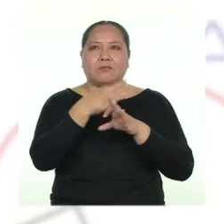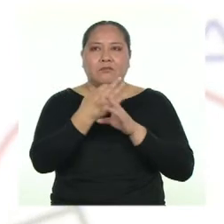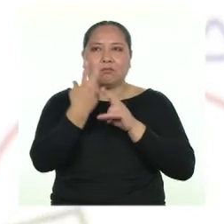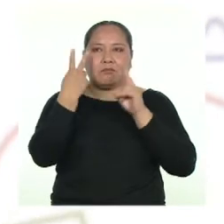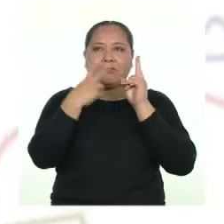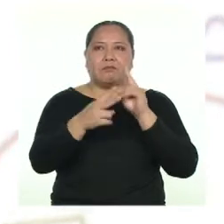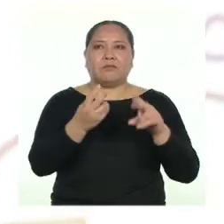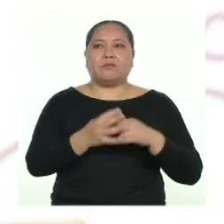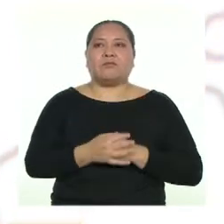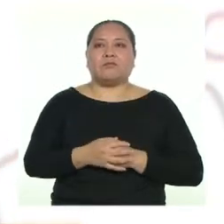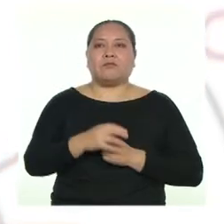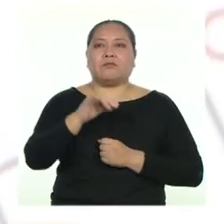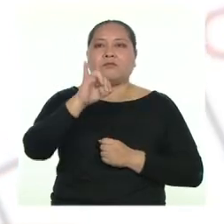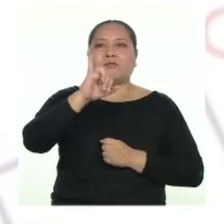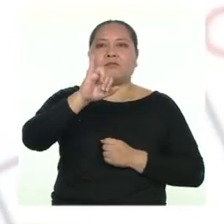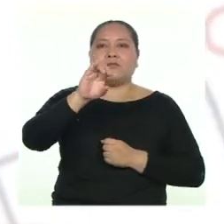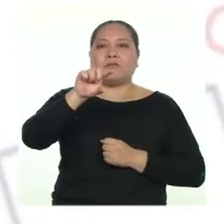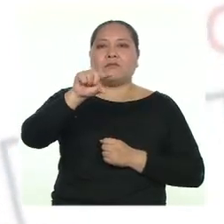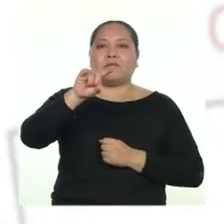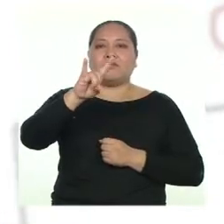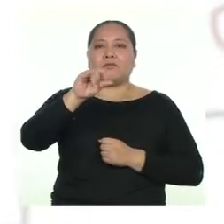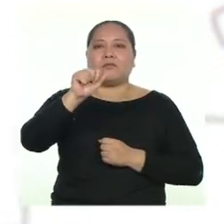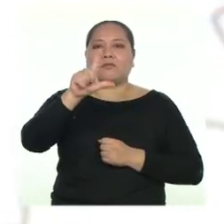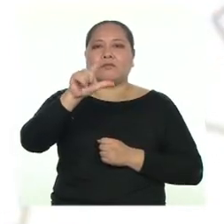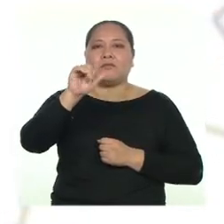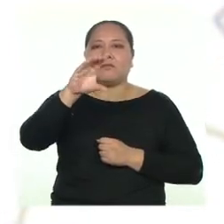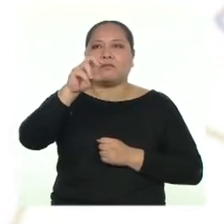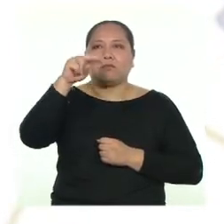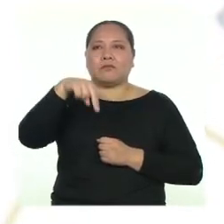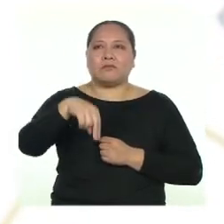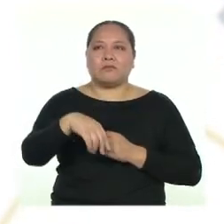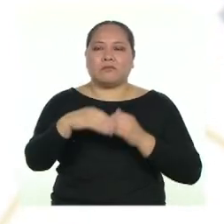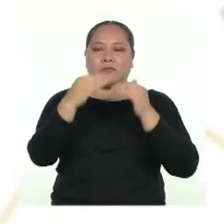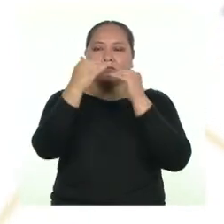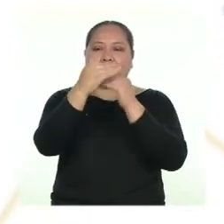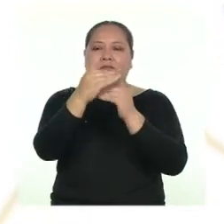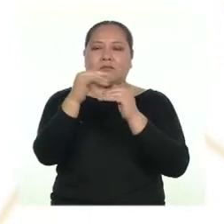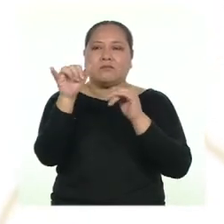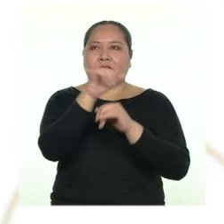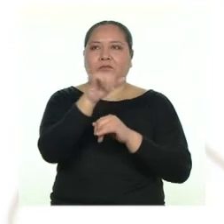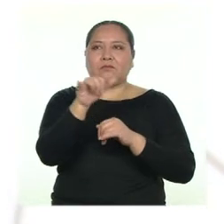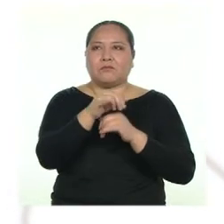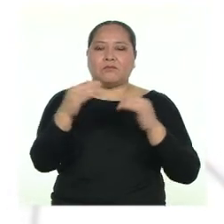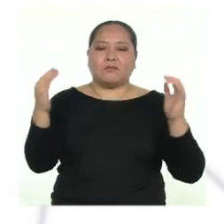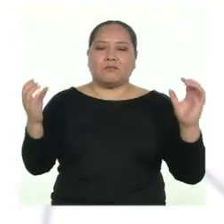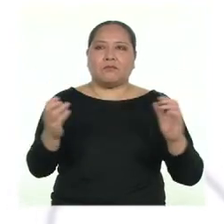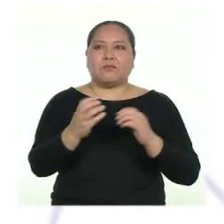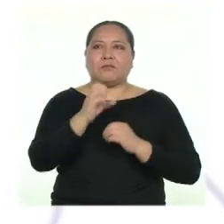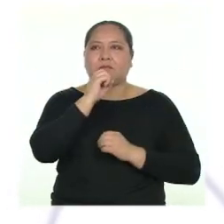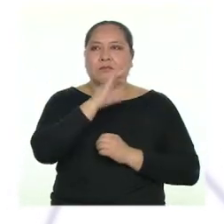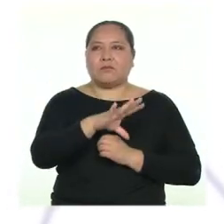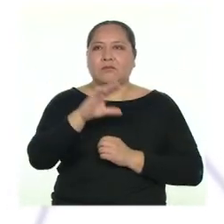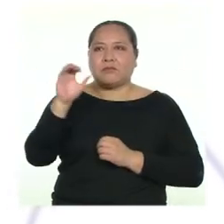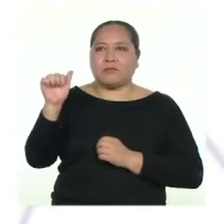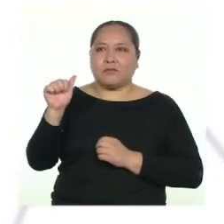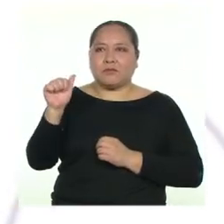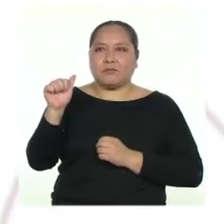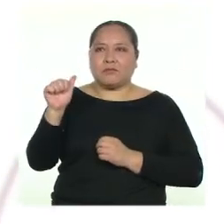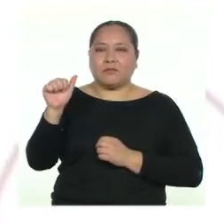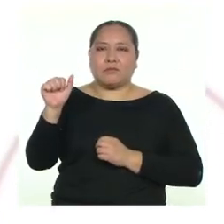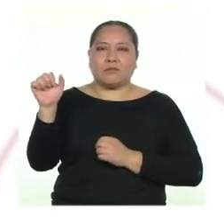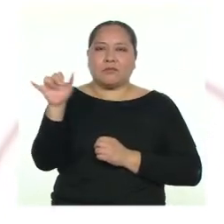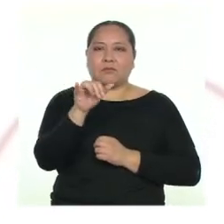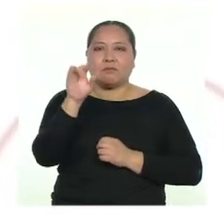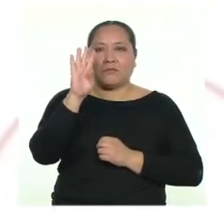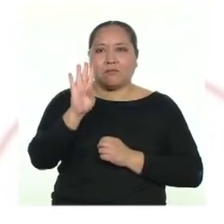continuación es el de la igualación, con la propiedad transitiva de la igualdad, que dice que si A es